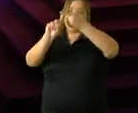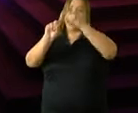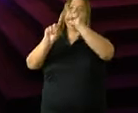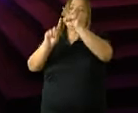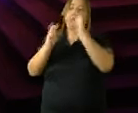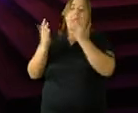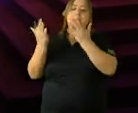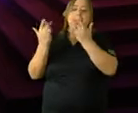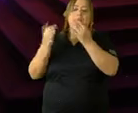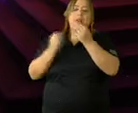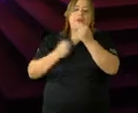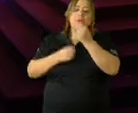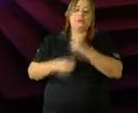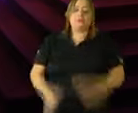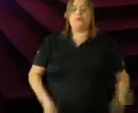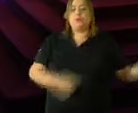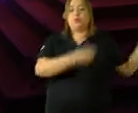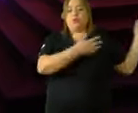esperan.